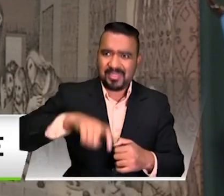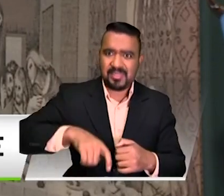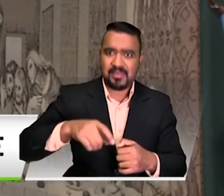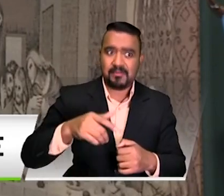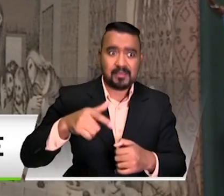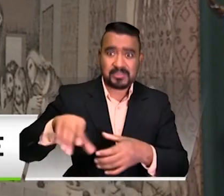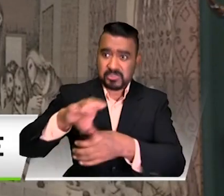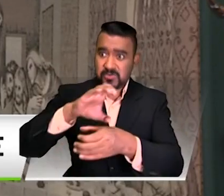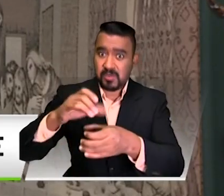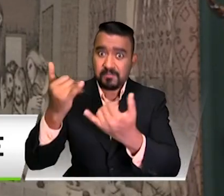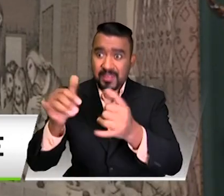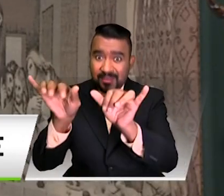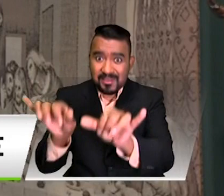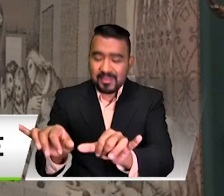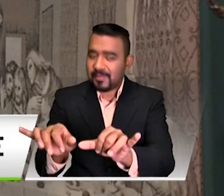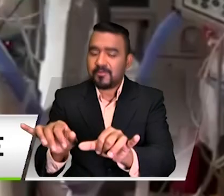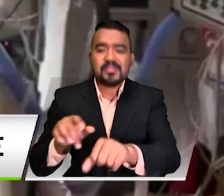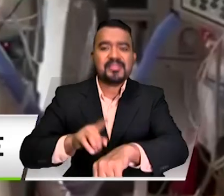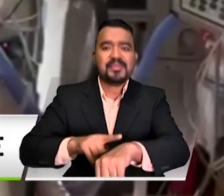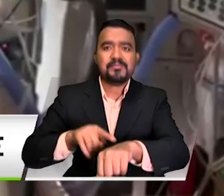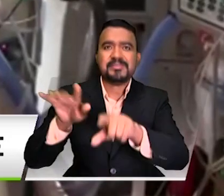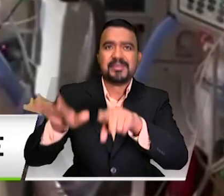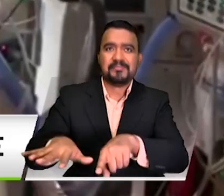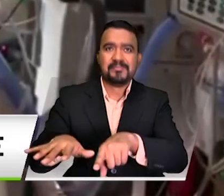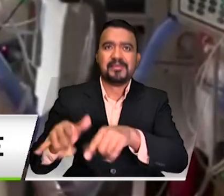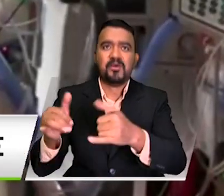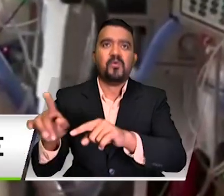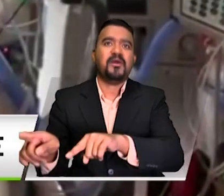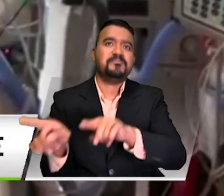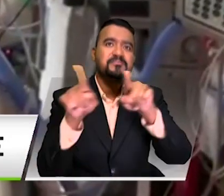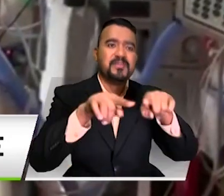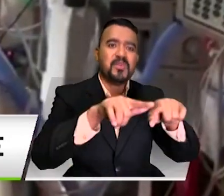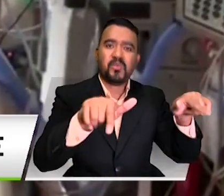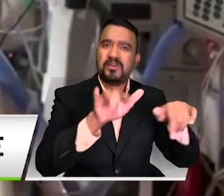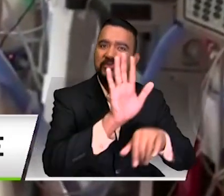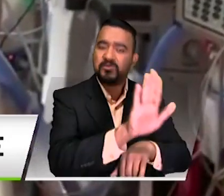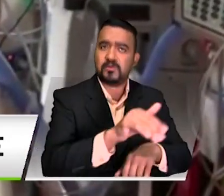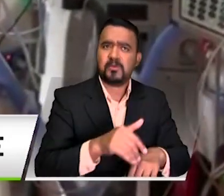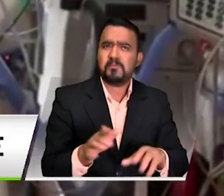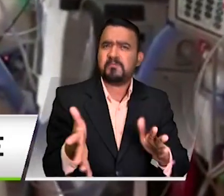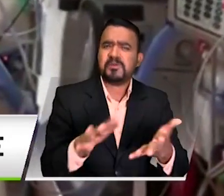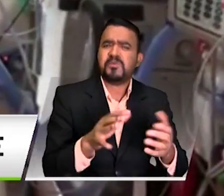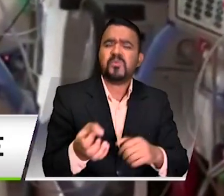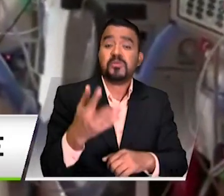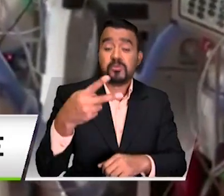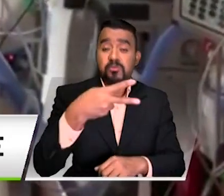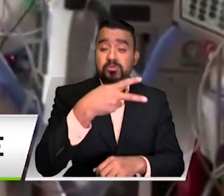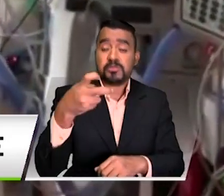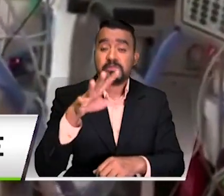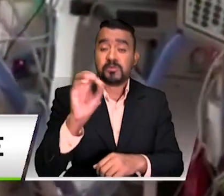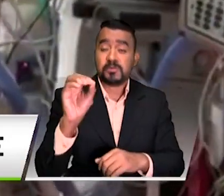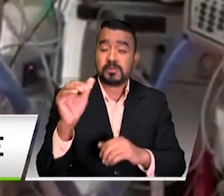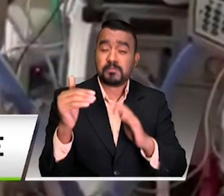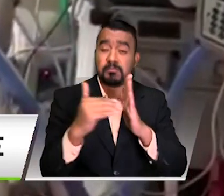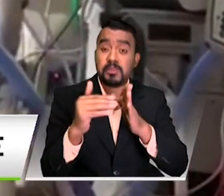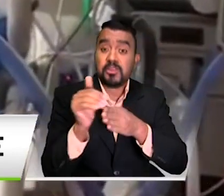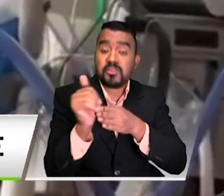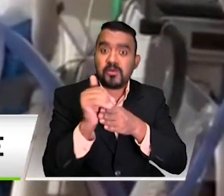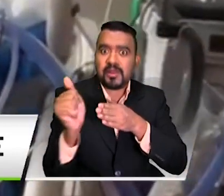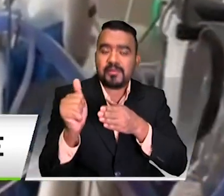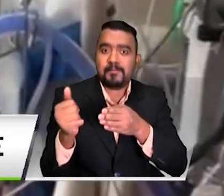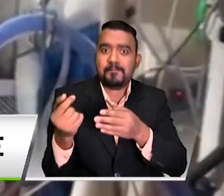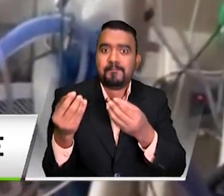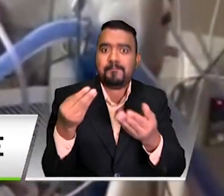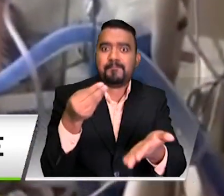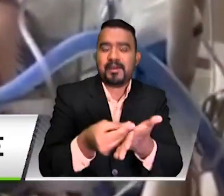a vivir no menos de seis meses se calcula que todo costará más de 250 mil dólares hace unas horas juan felipe ya